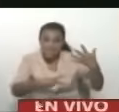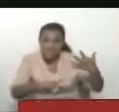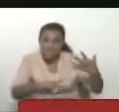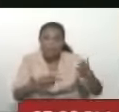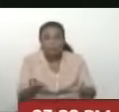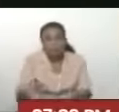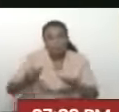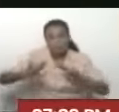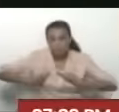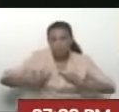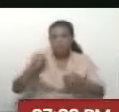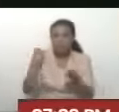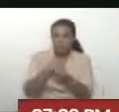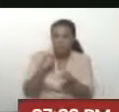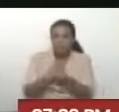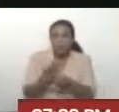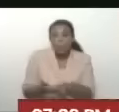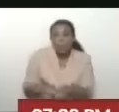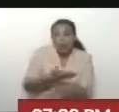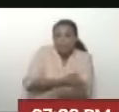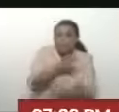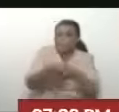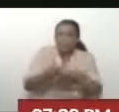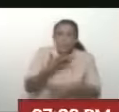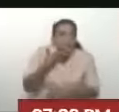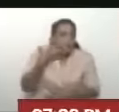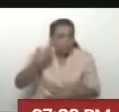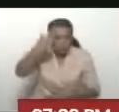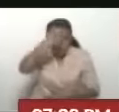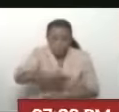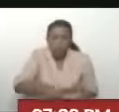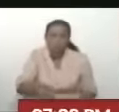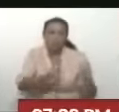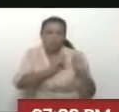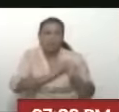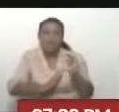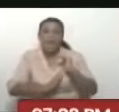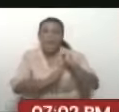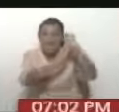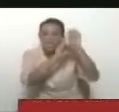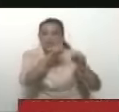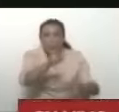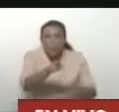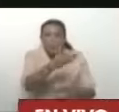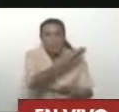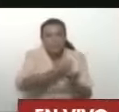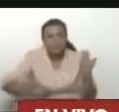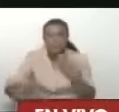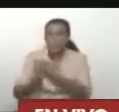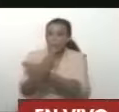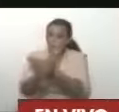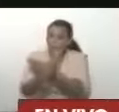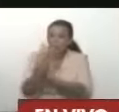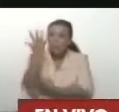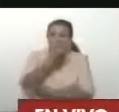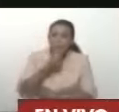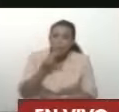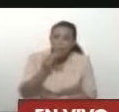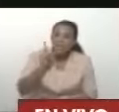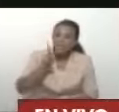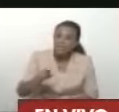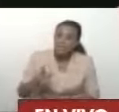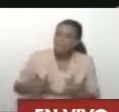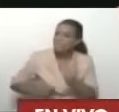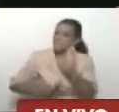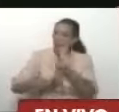de su mano y, como le decía al principio, orgulloso de que sea usted nuestro líder, de que sea usted nuestro protector de la juventud venezolana y que